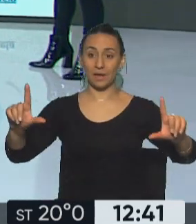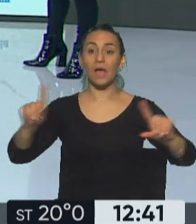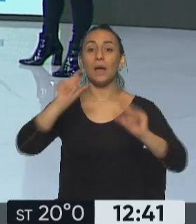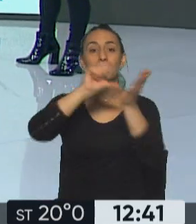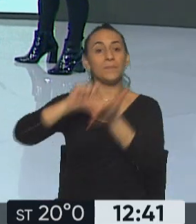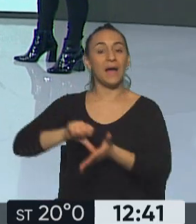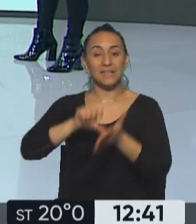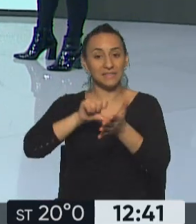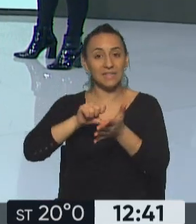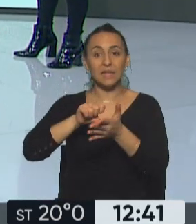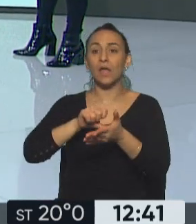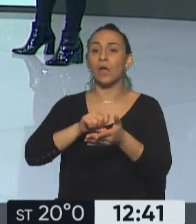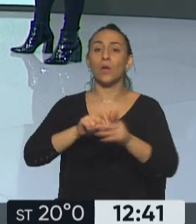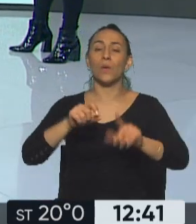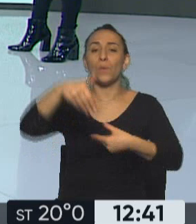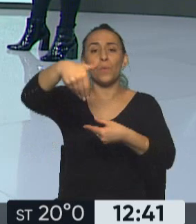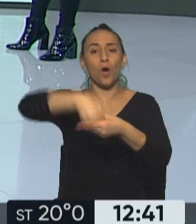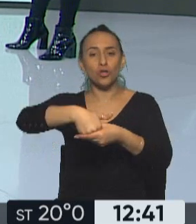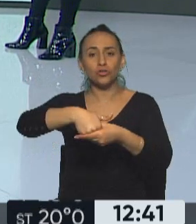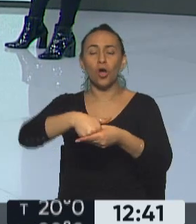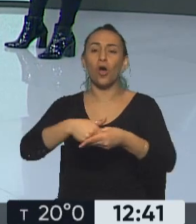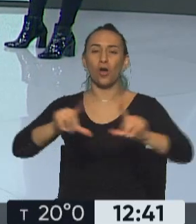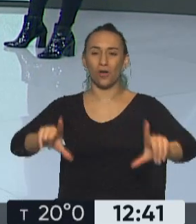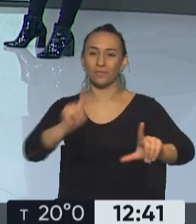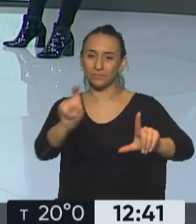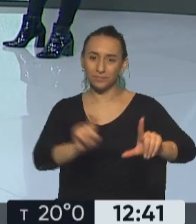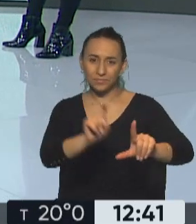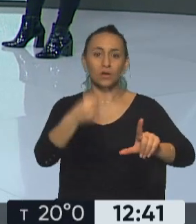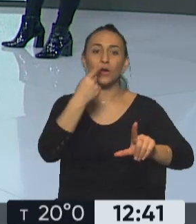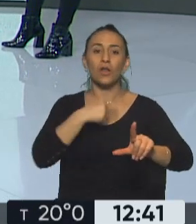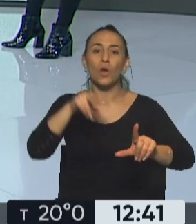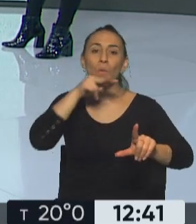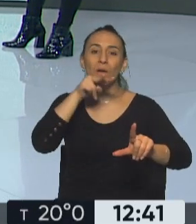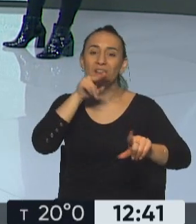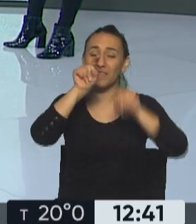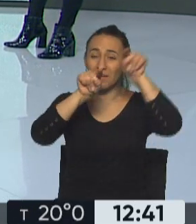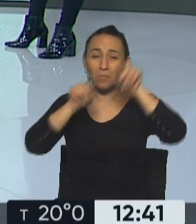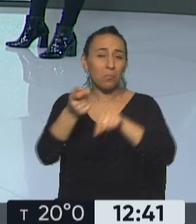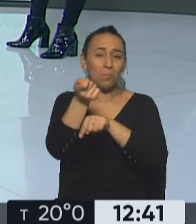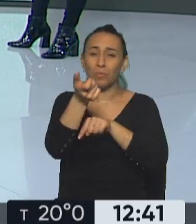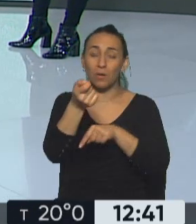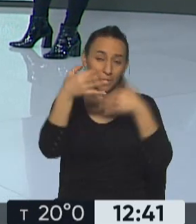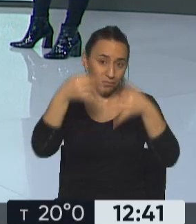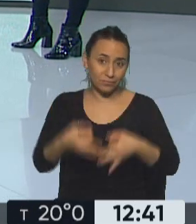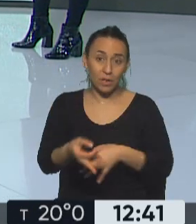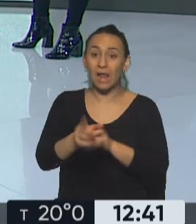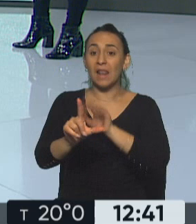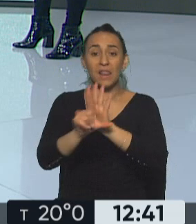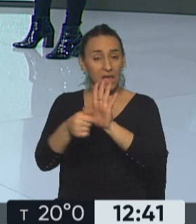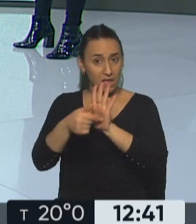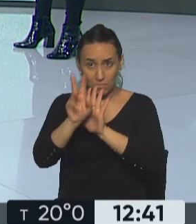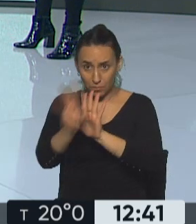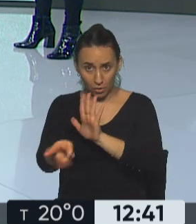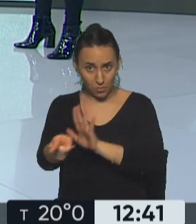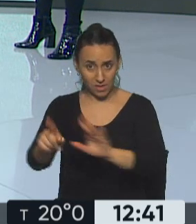países con voto electrónico implantados, verde oscuro, son muy poquitos. Tal cual. Legalmente prohibido y paralizado, como